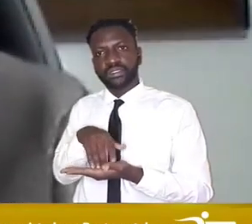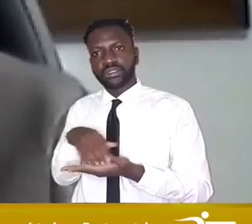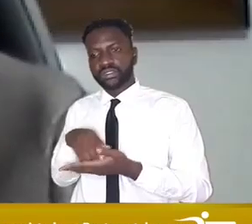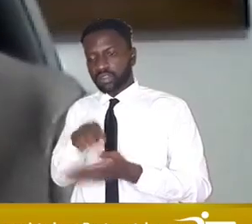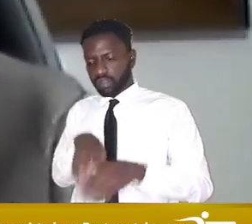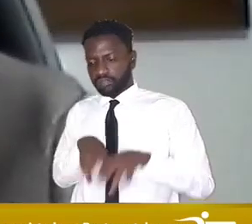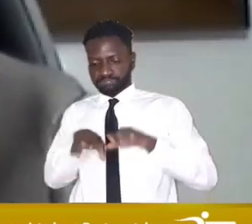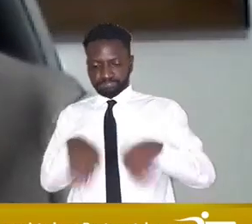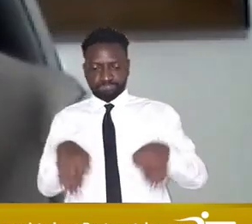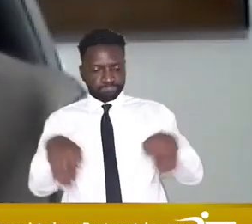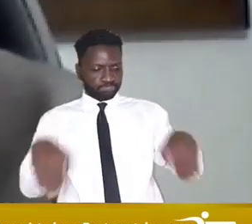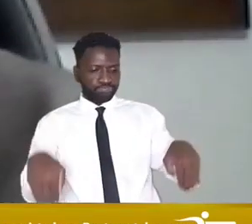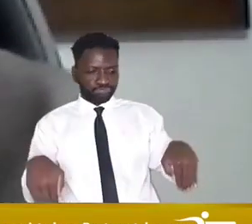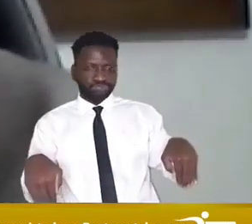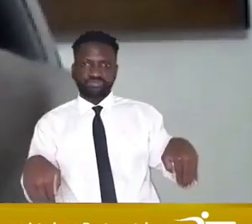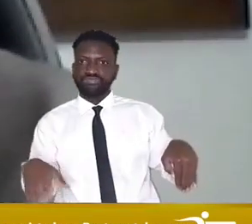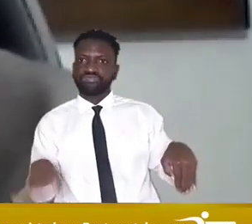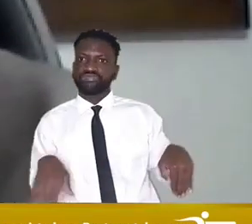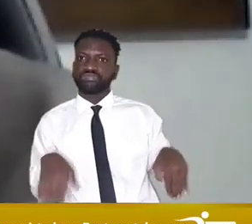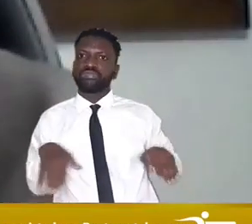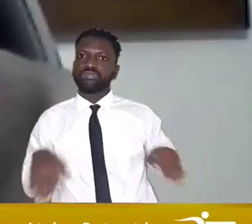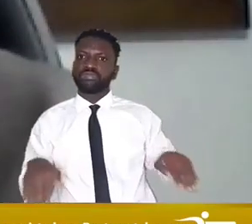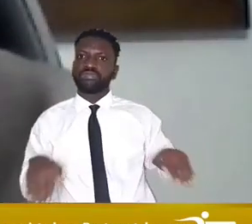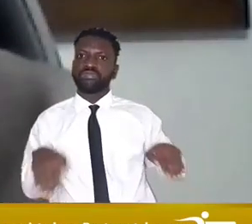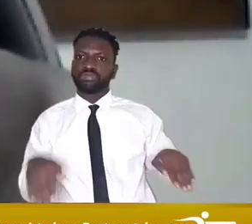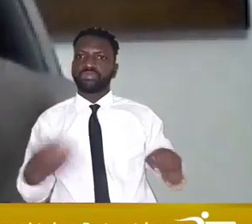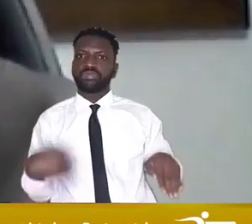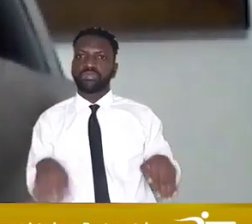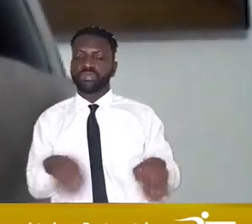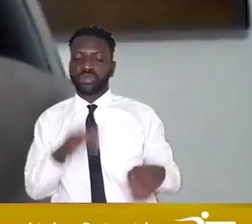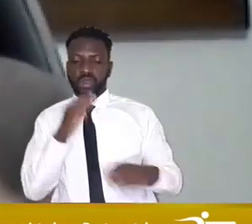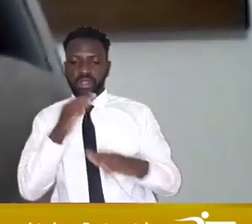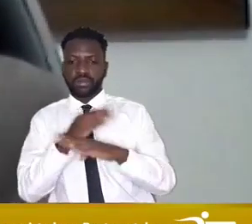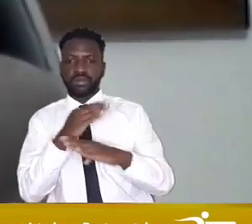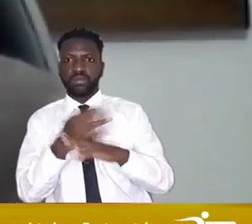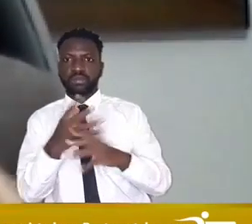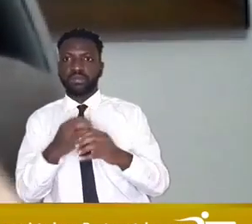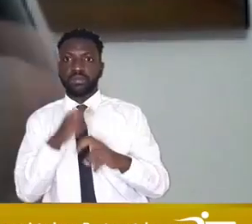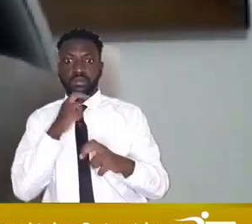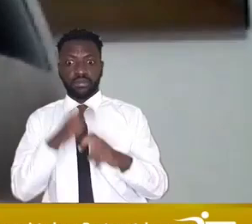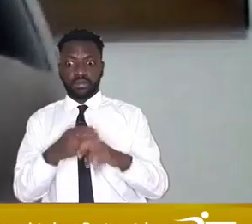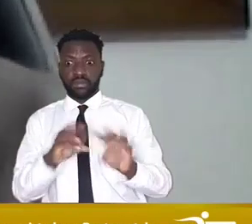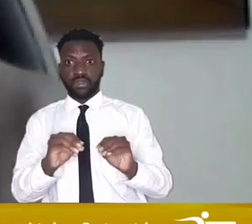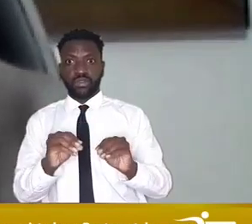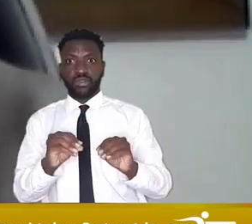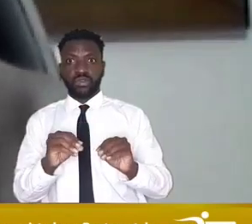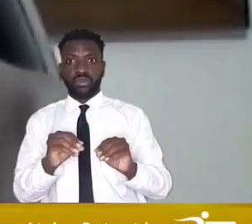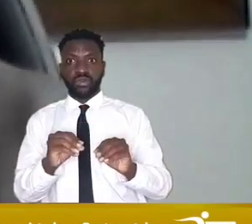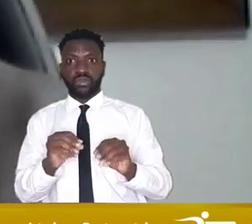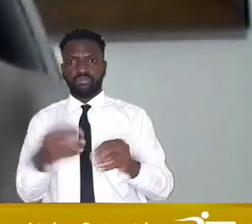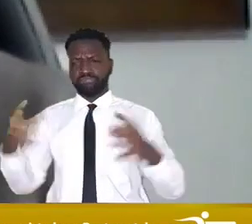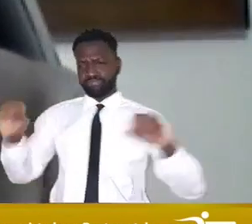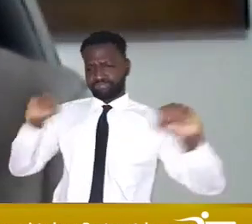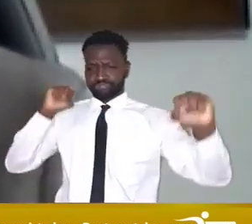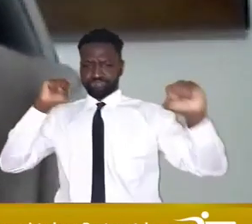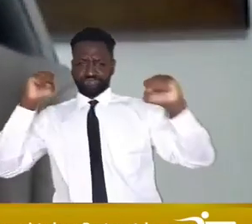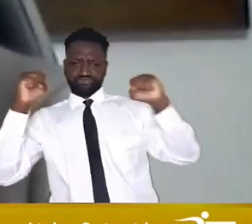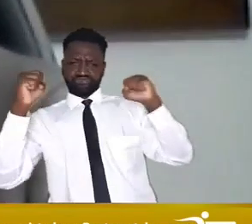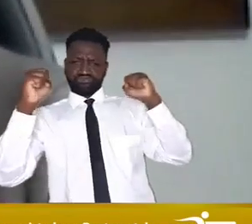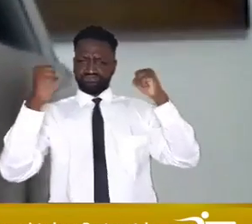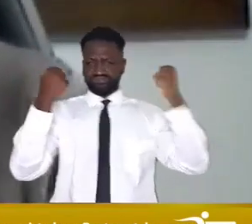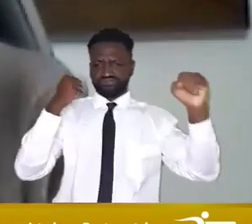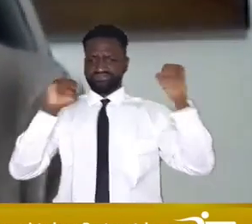nunca por una prueba, ni por una tormenta que le llegue. ¿Por